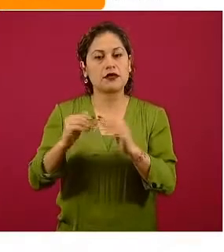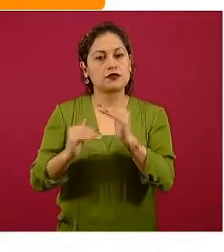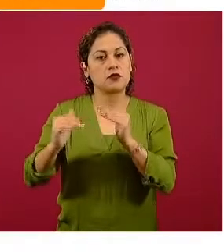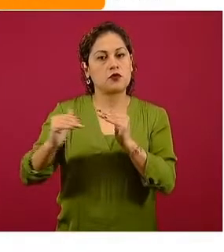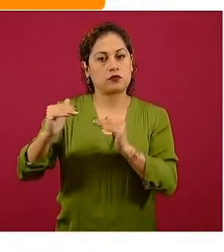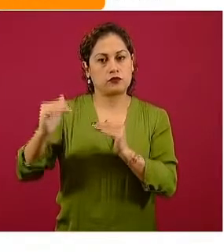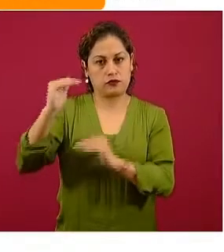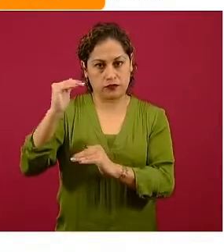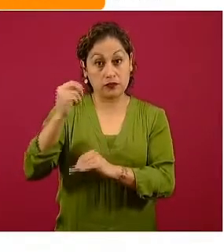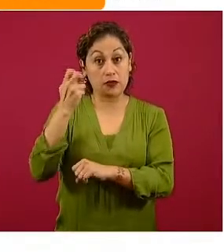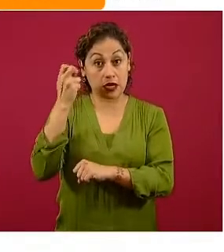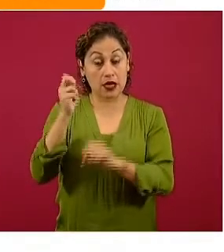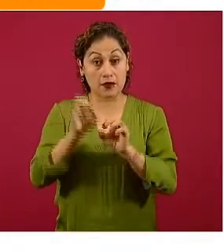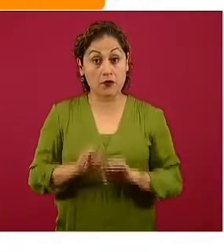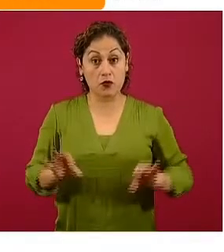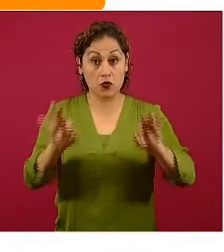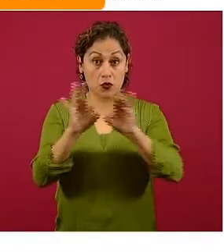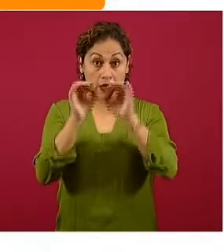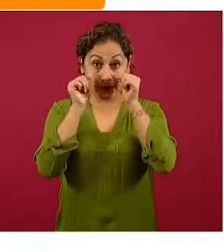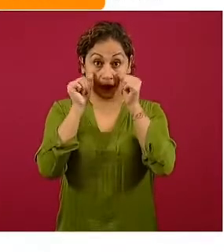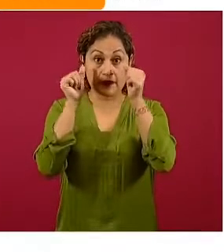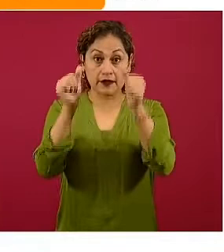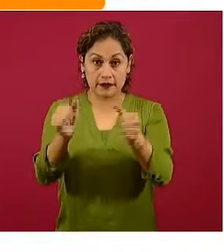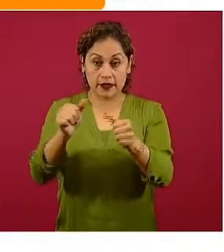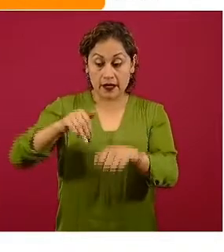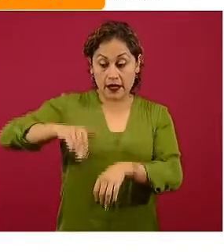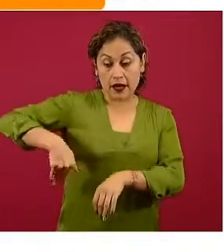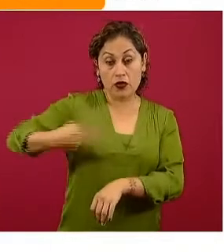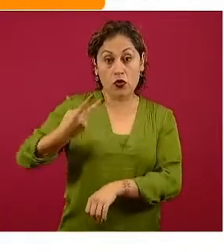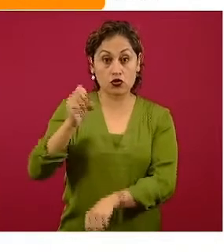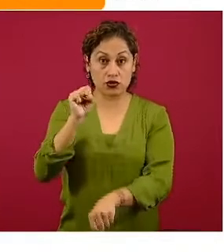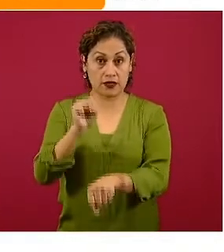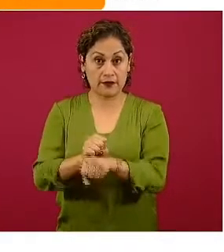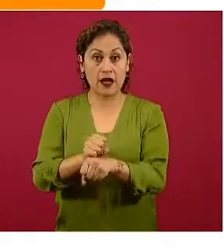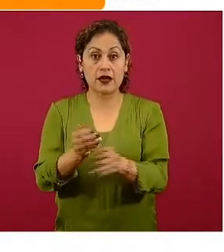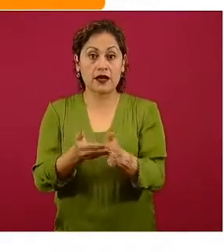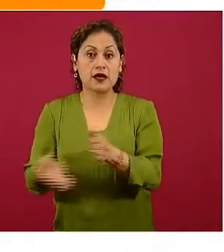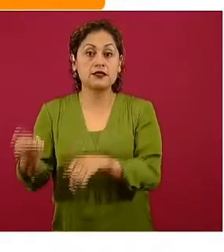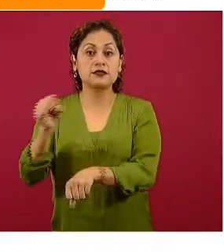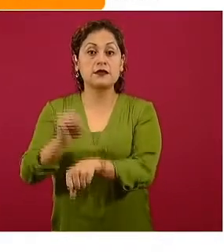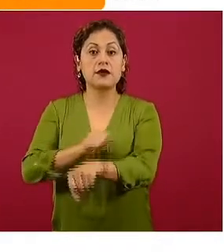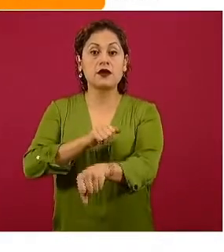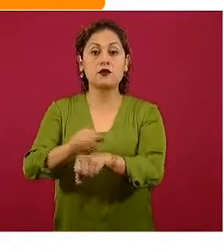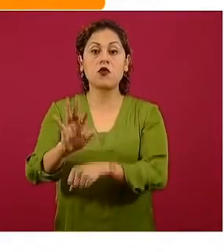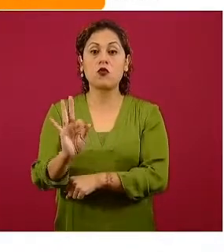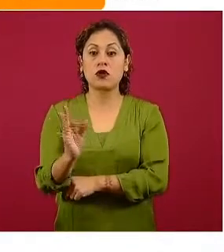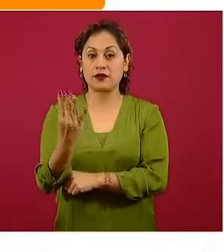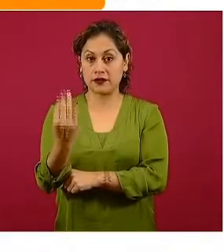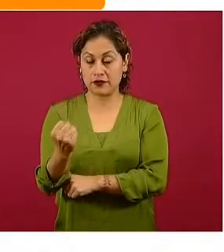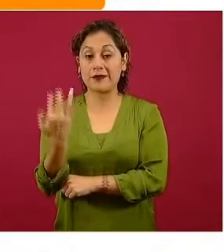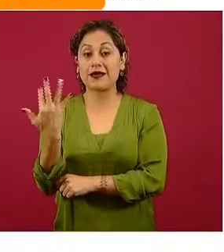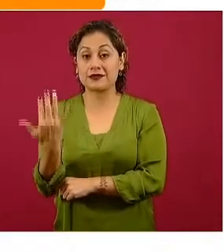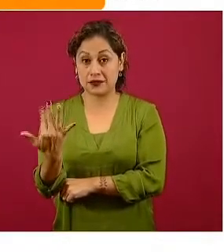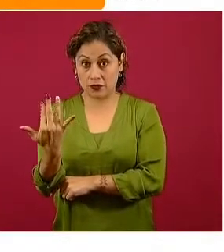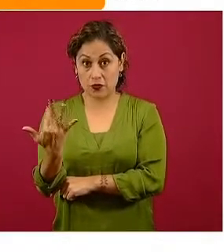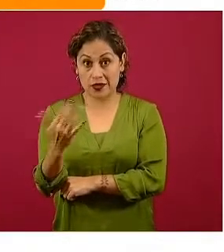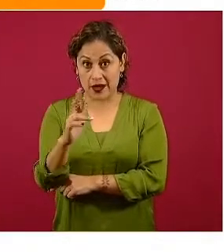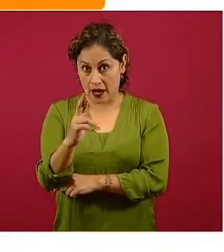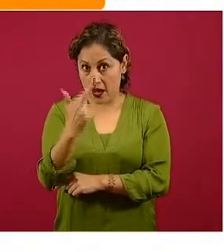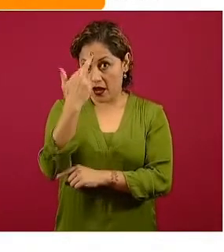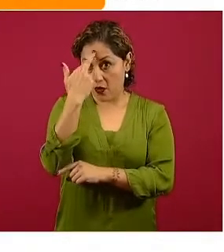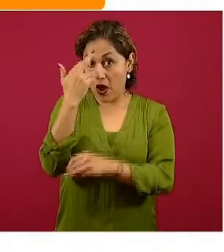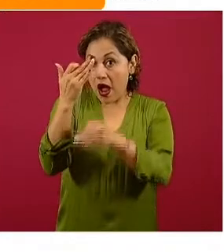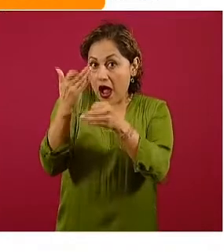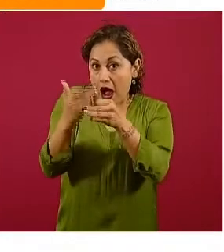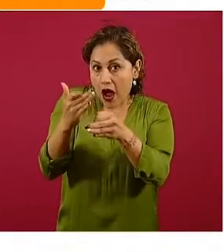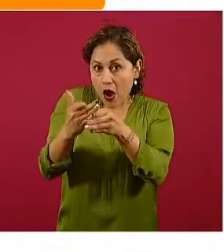los incrementos importantes que tenemos en las últimas 2 semanas graficadas, que es la 49 y la 50. Recordemos que estamos iniciando,